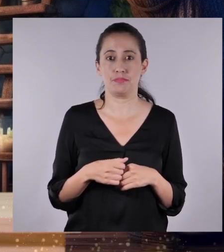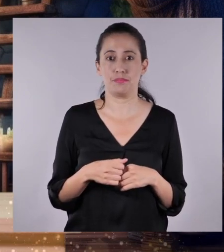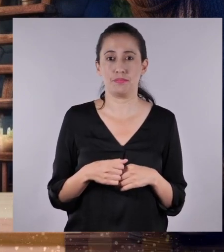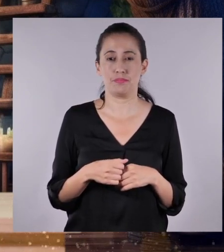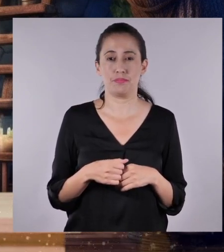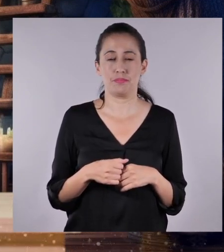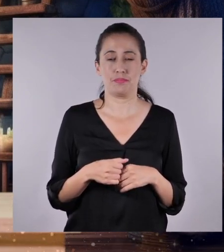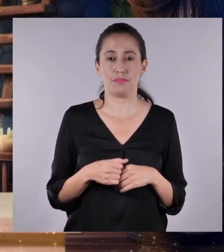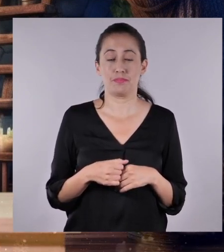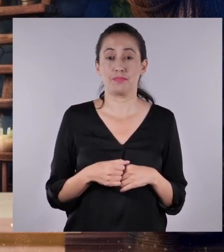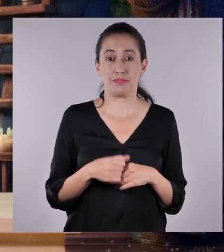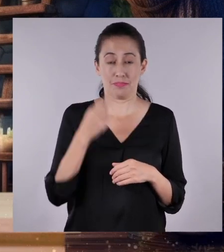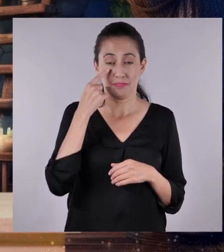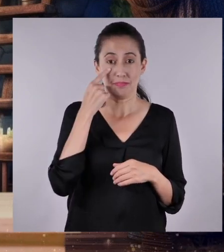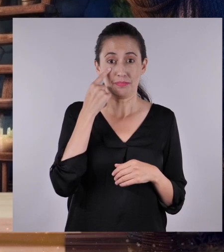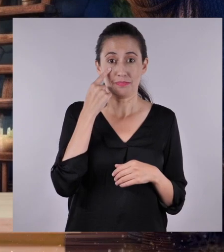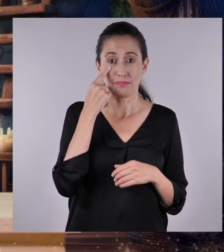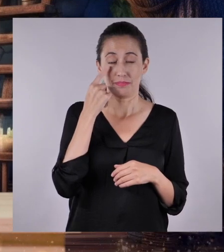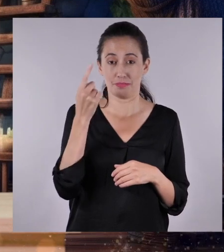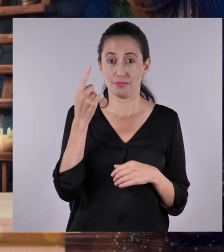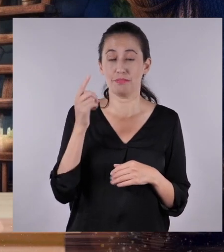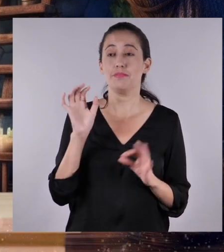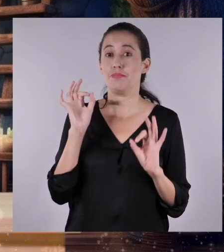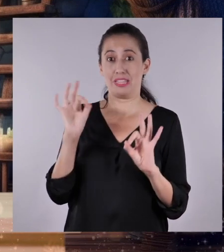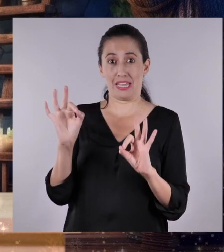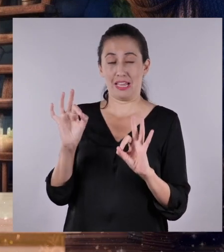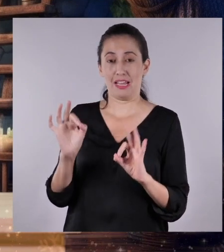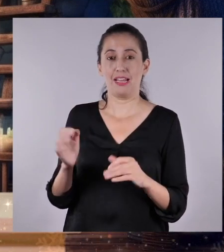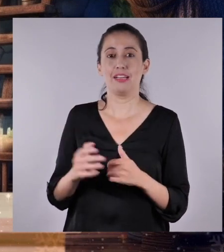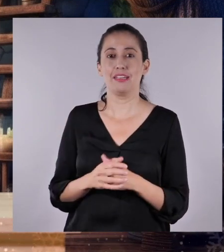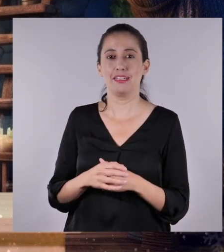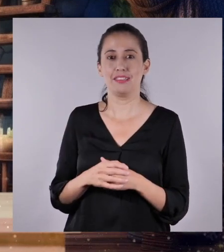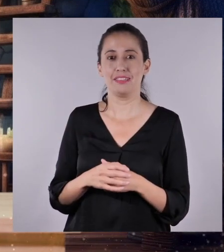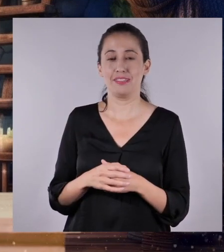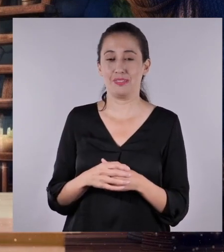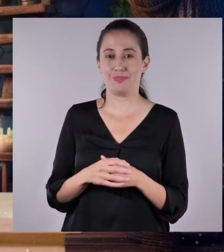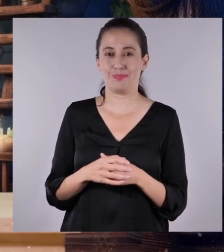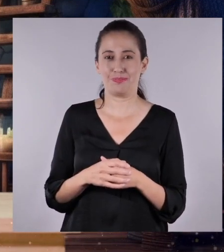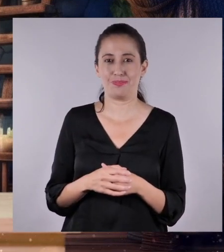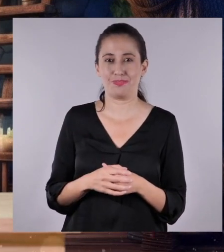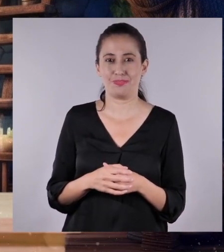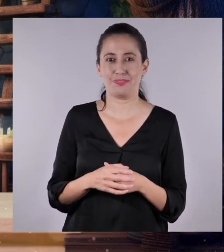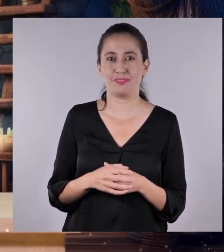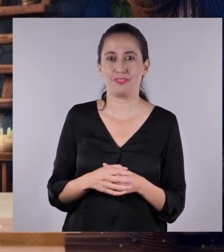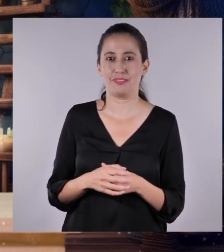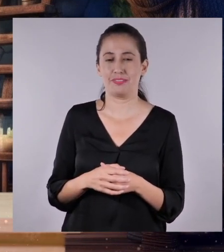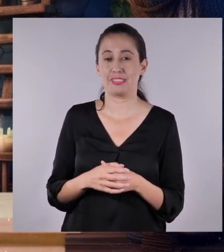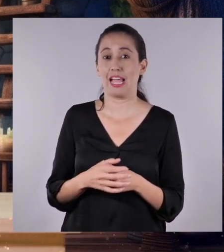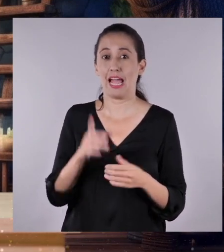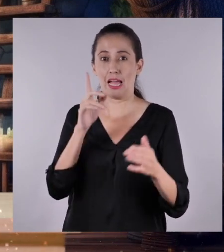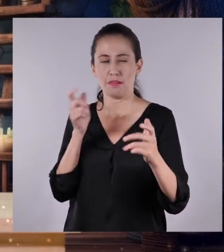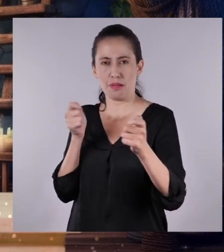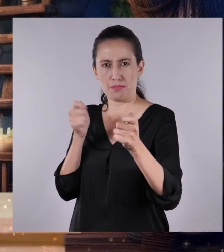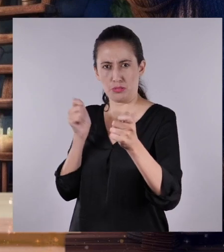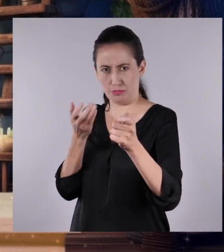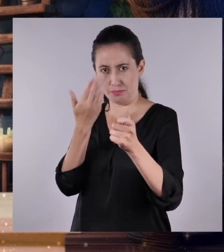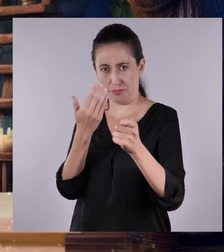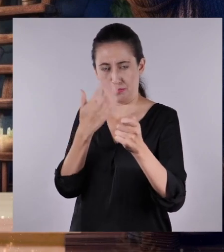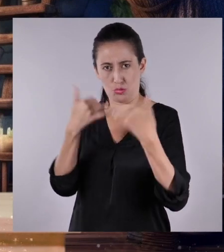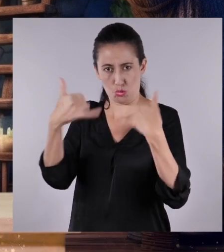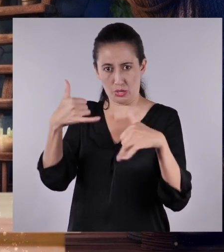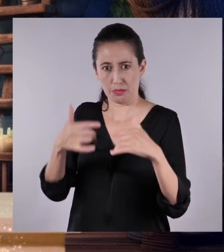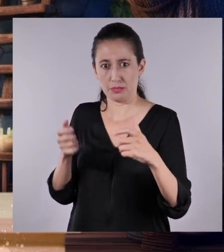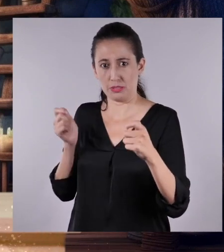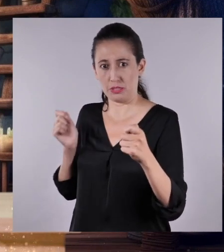¿Ten? Muchas gracias. ¡Uy! Cuidado, se zafa. Ay, perdón, disculpa. Ahí la agarré. Eso, ya la agarré. Ahí está. Durísimo. Y